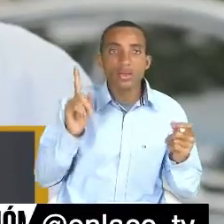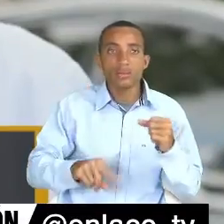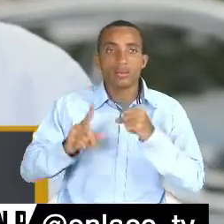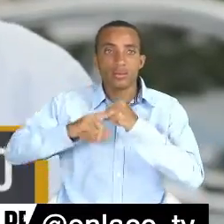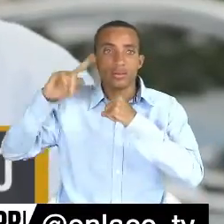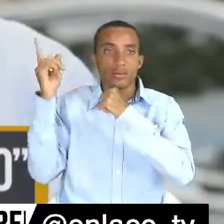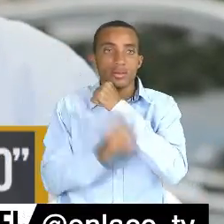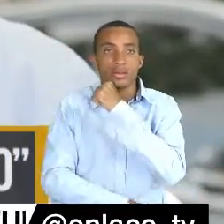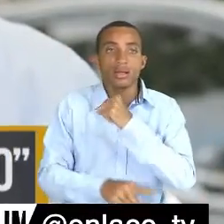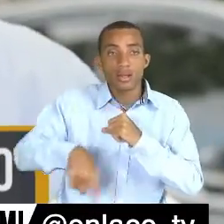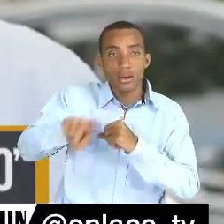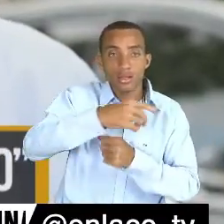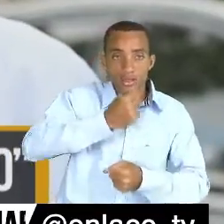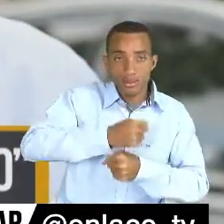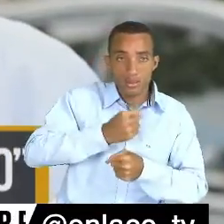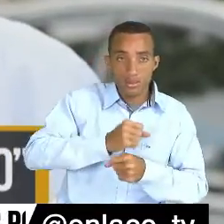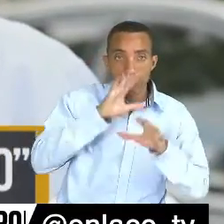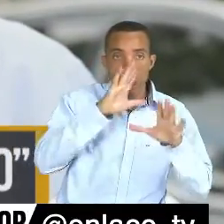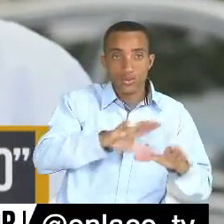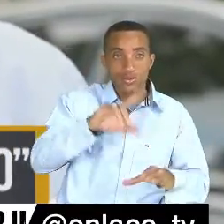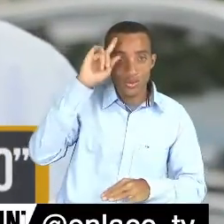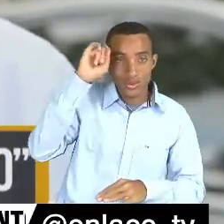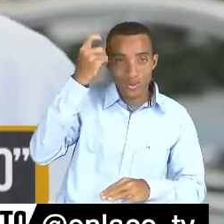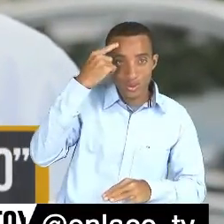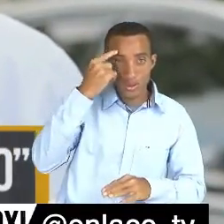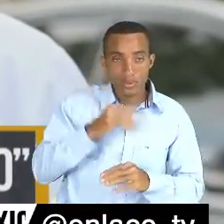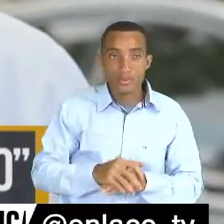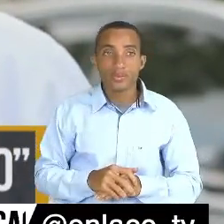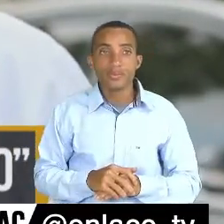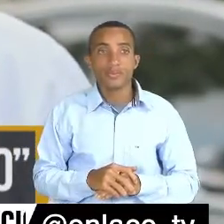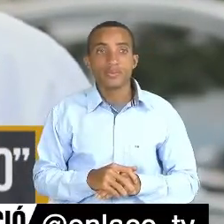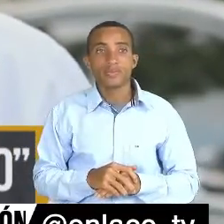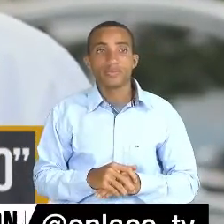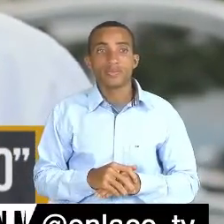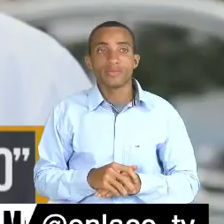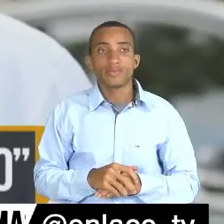funcionarios públicos en ejercicio de nuestras funciones.